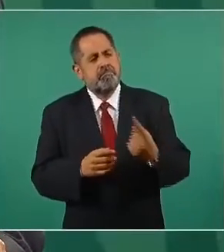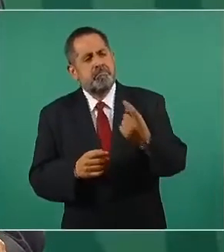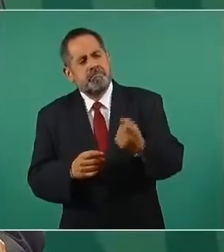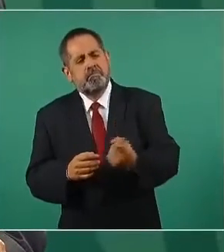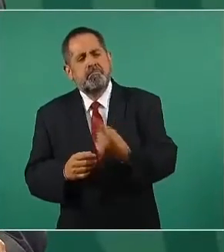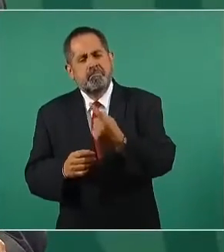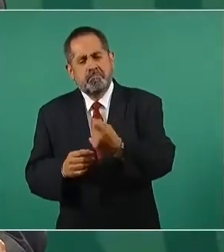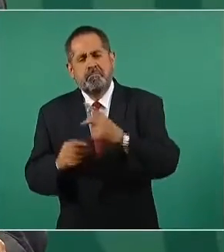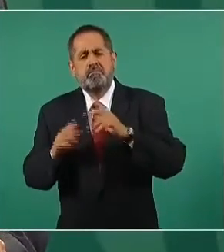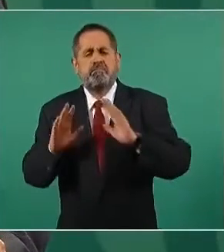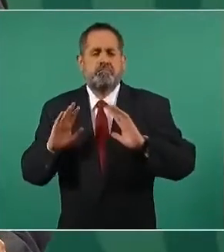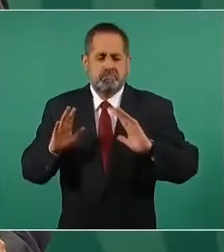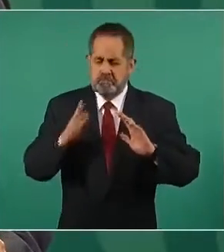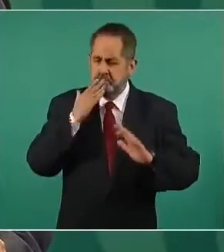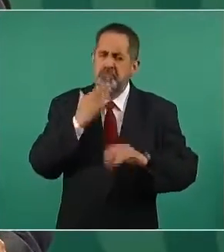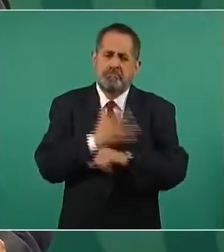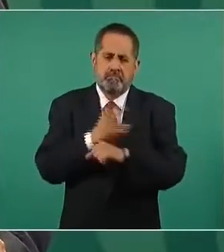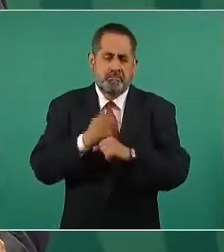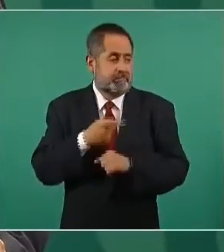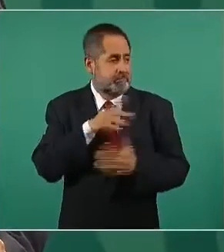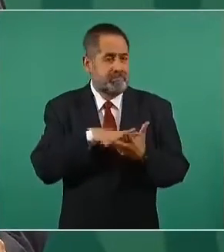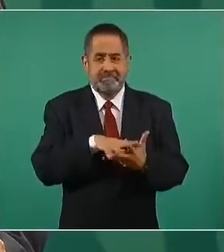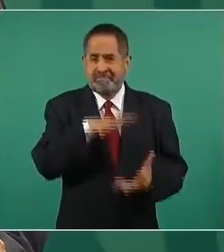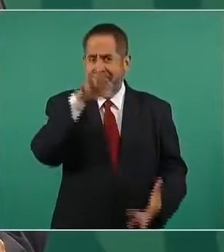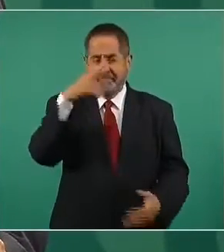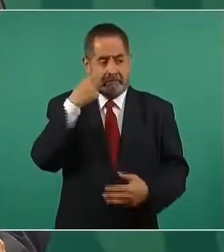excepciones, pero esto es lo que prevalece